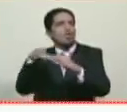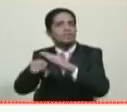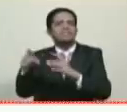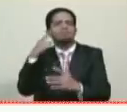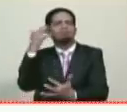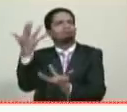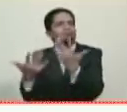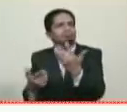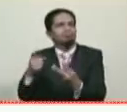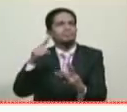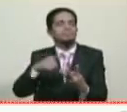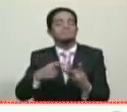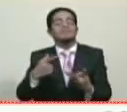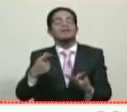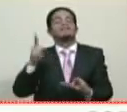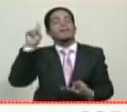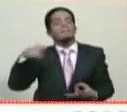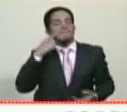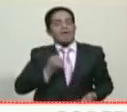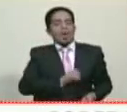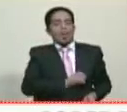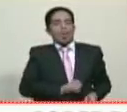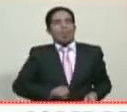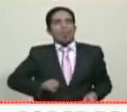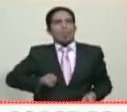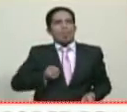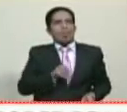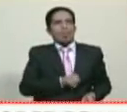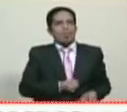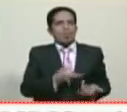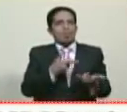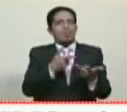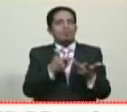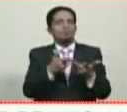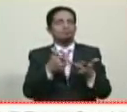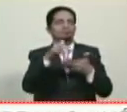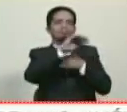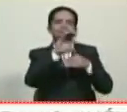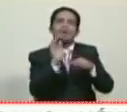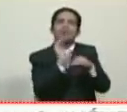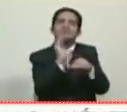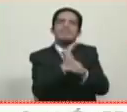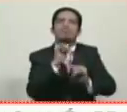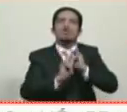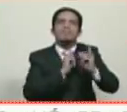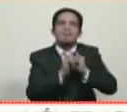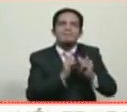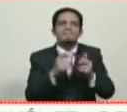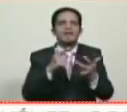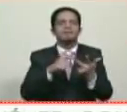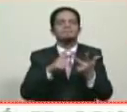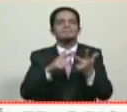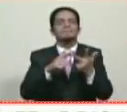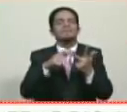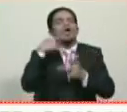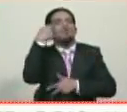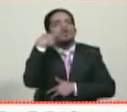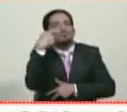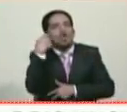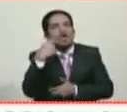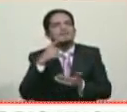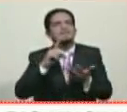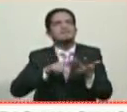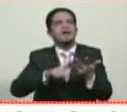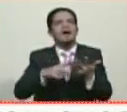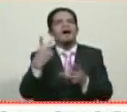Equipos de ultrasonido, incubadoras, equipos médicos de oftalmología, equipos médicos de odontología,